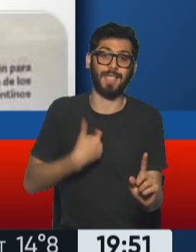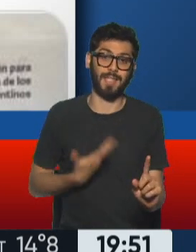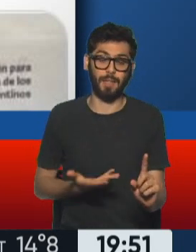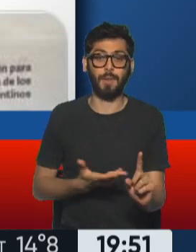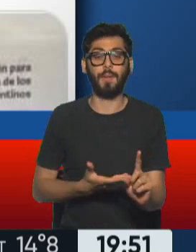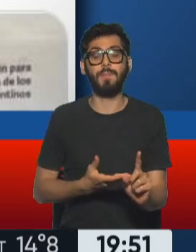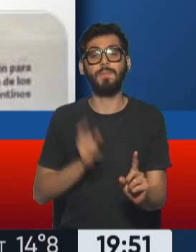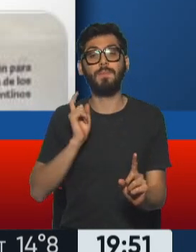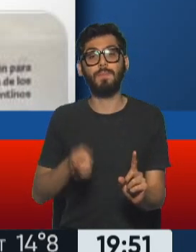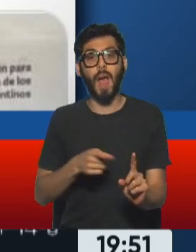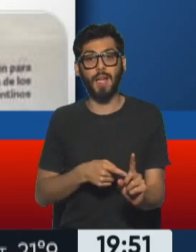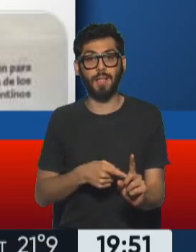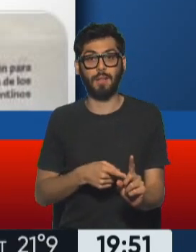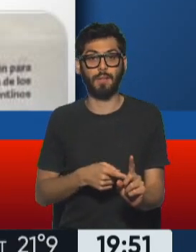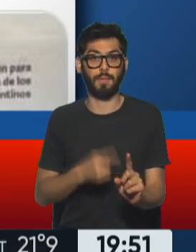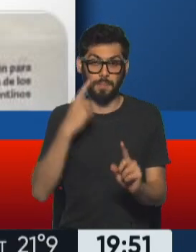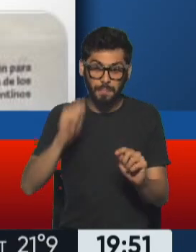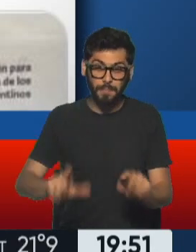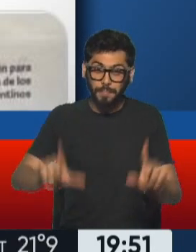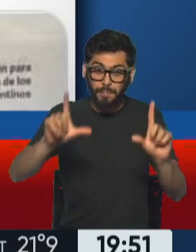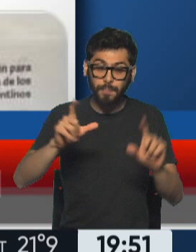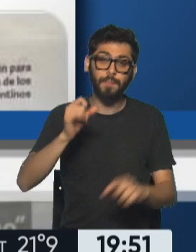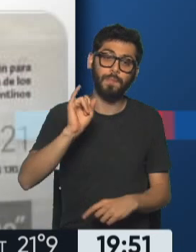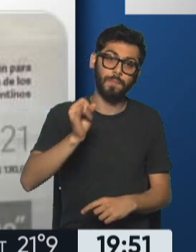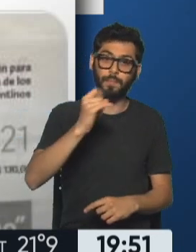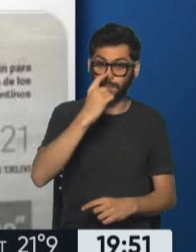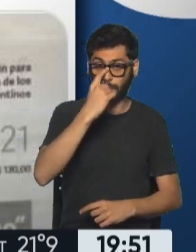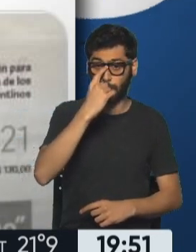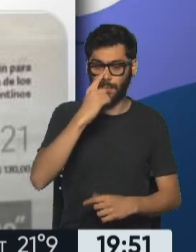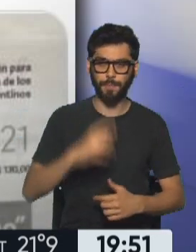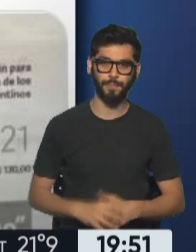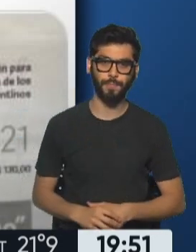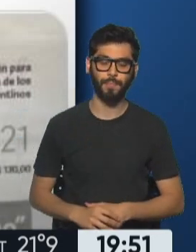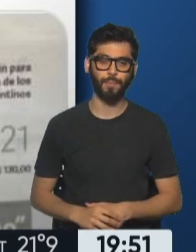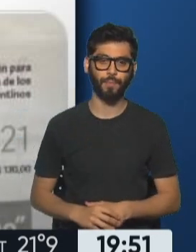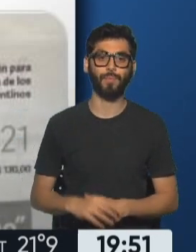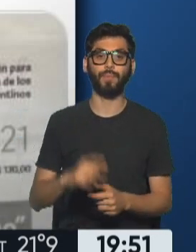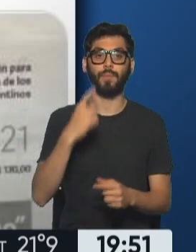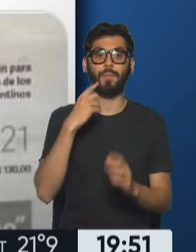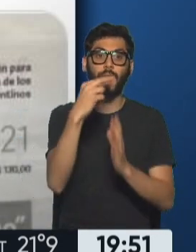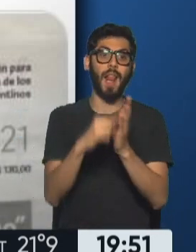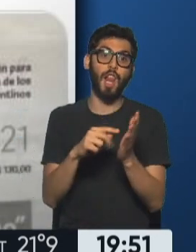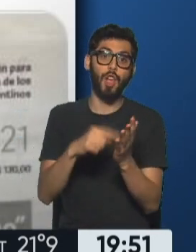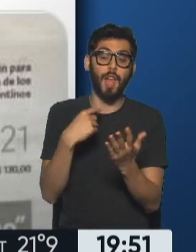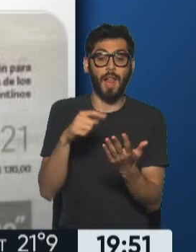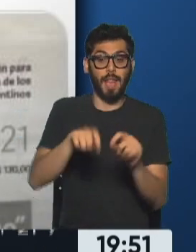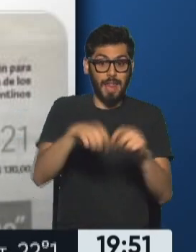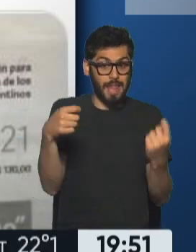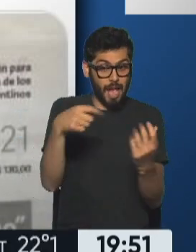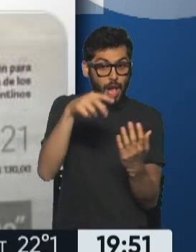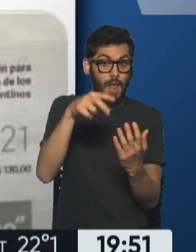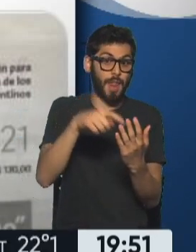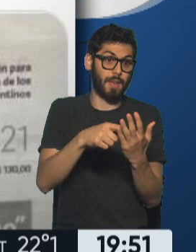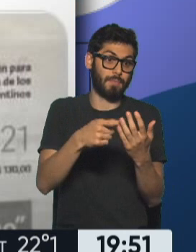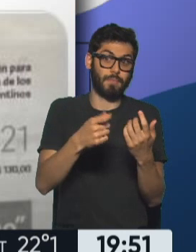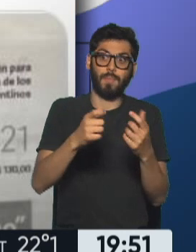le permitió, de alguna manera, podemos verlo, ¿no? Me parece que tenemos ahí el tuit parado. Ahí está. Dice, leo la tapa del diario de hoy, la principal empresa de medios